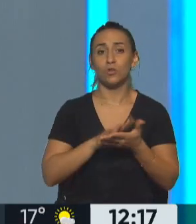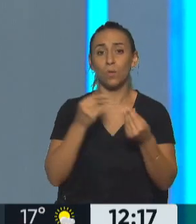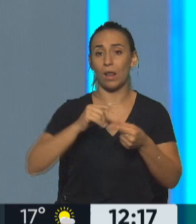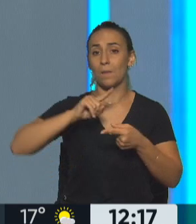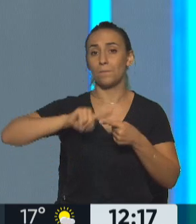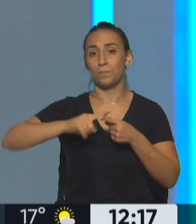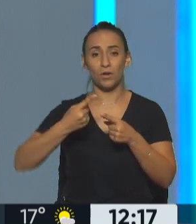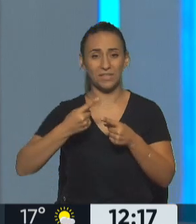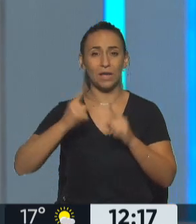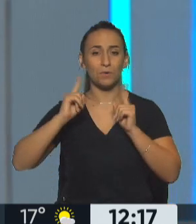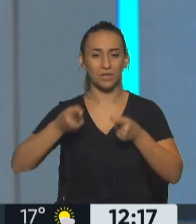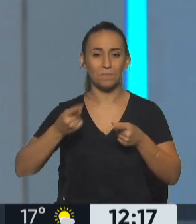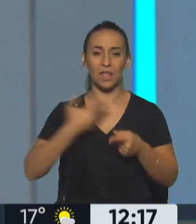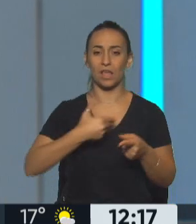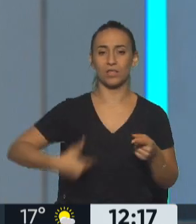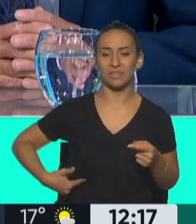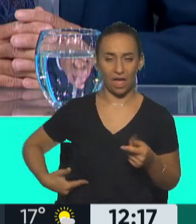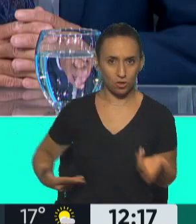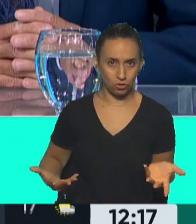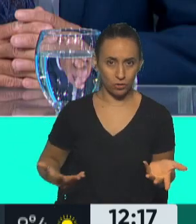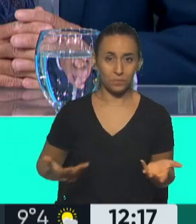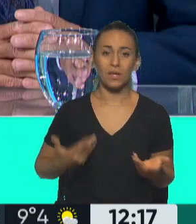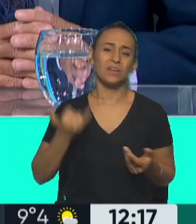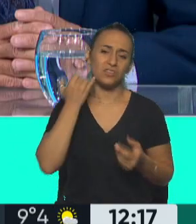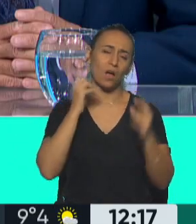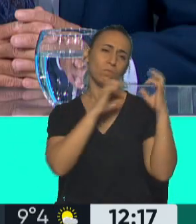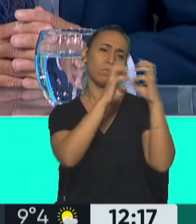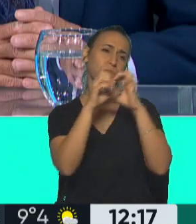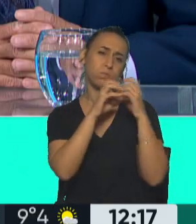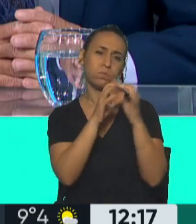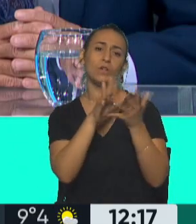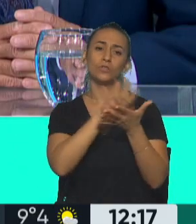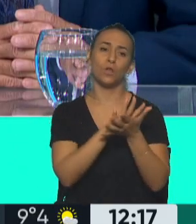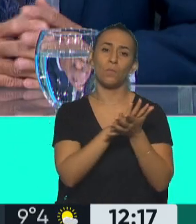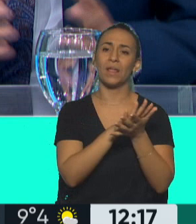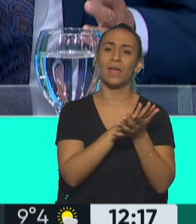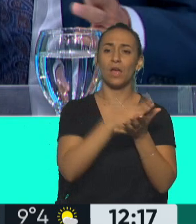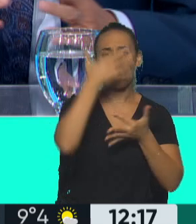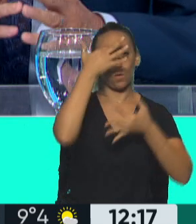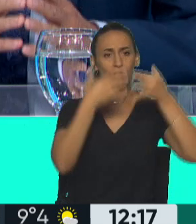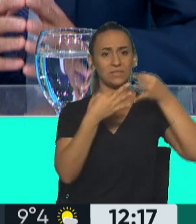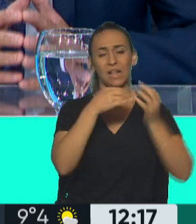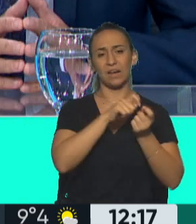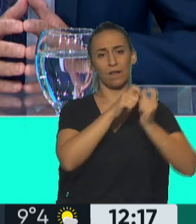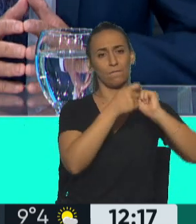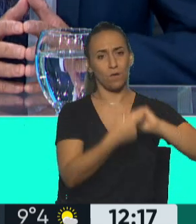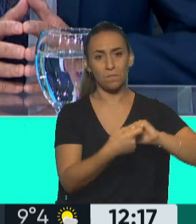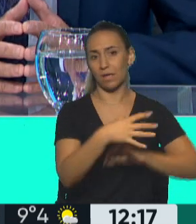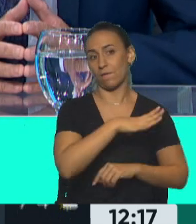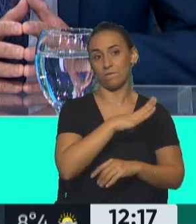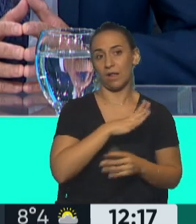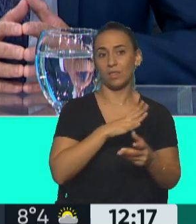por la institucionalidad. Digo esto porque se ha hablado tanto a nivel nacional de una reforma judicial que, bueno, nunca se termina de